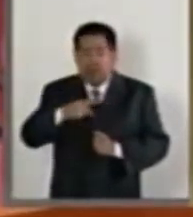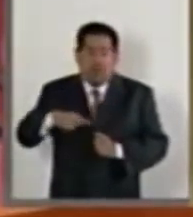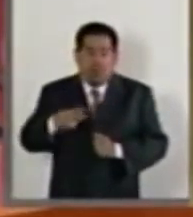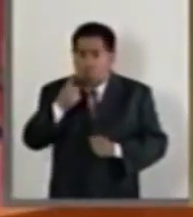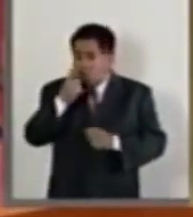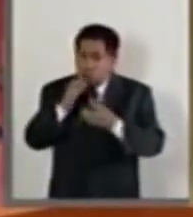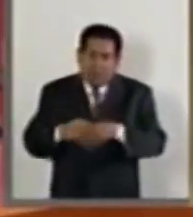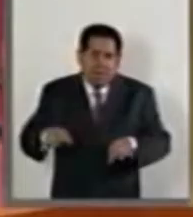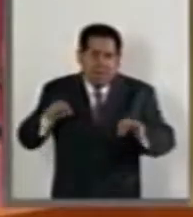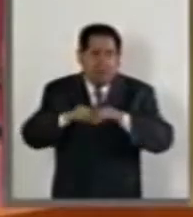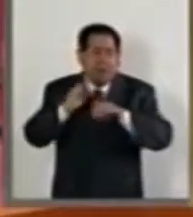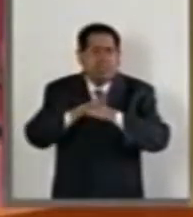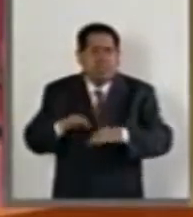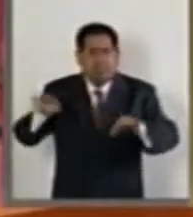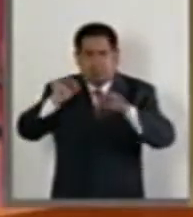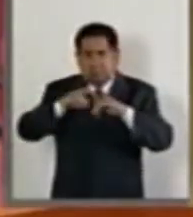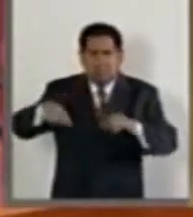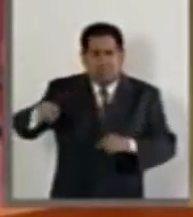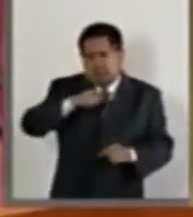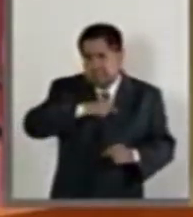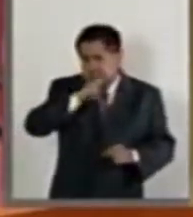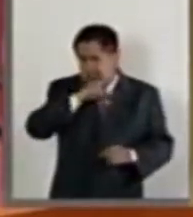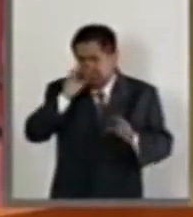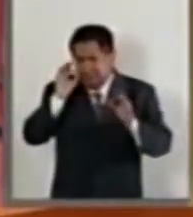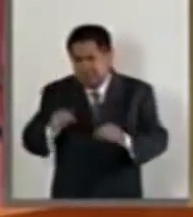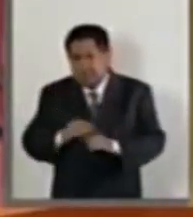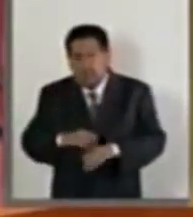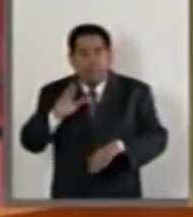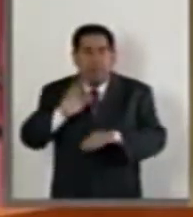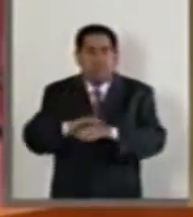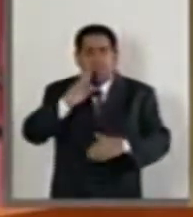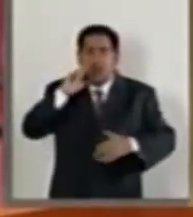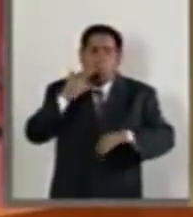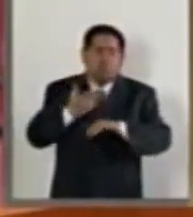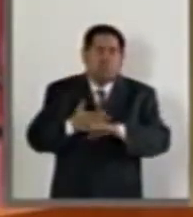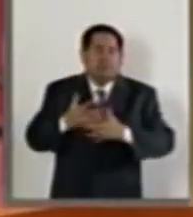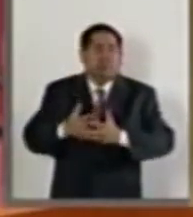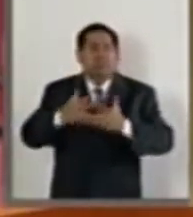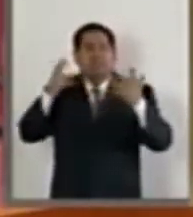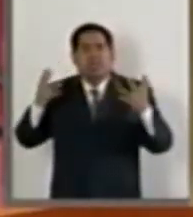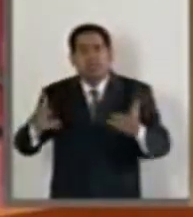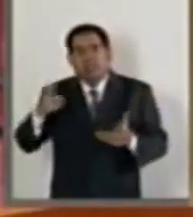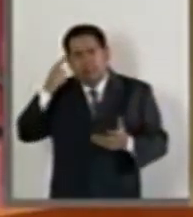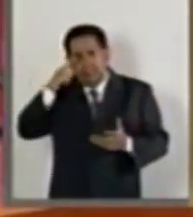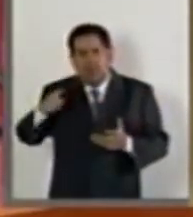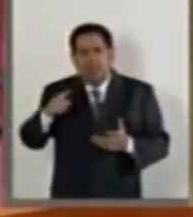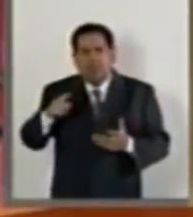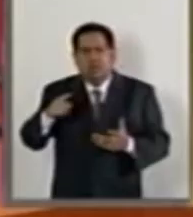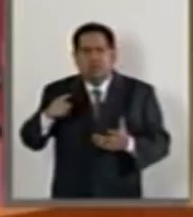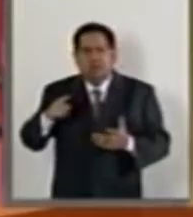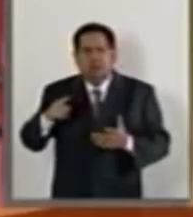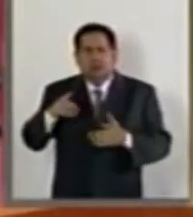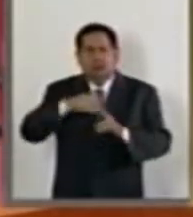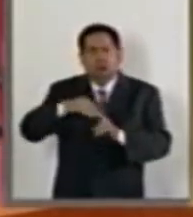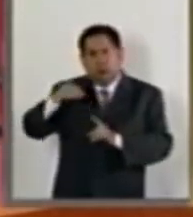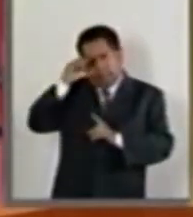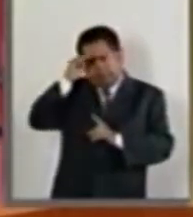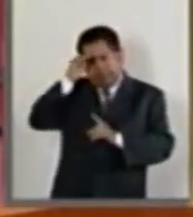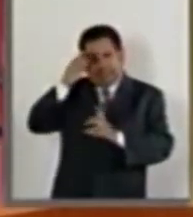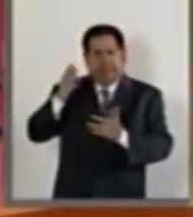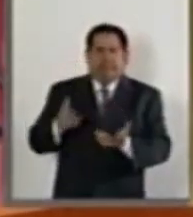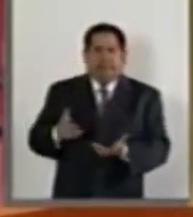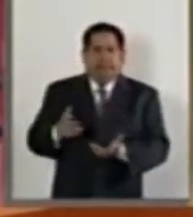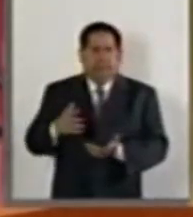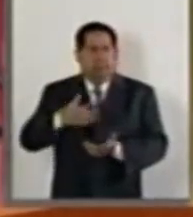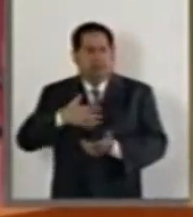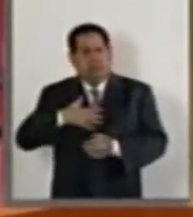tema de enorme preocupación y de enorme responsabilidad política a partir de un hecho. No pensemos que nuestra